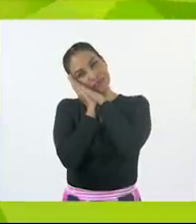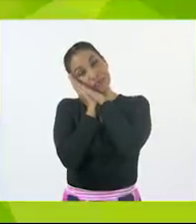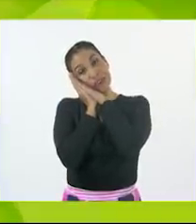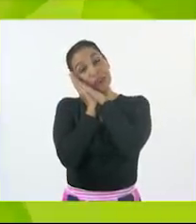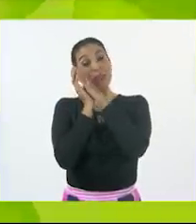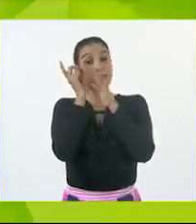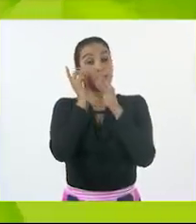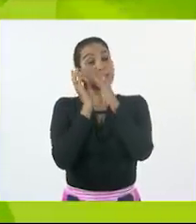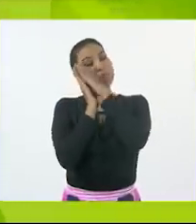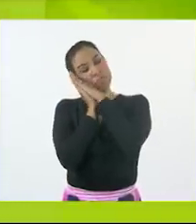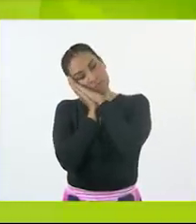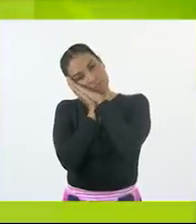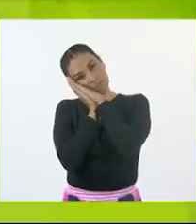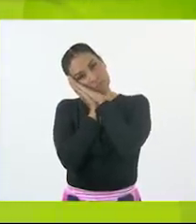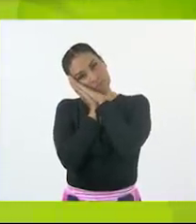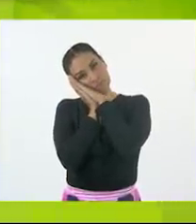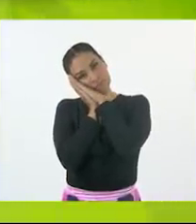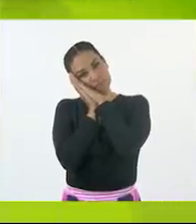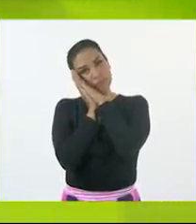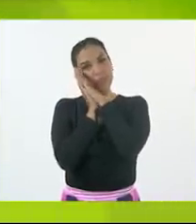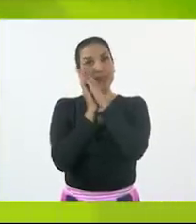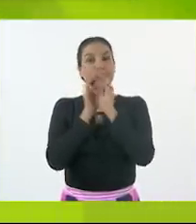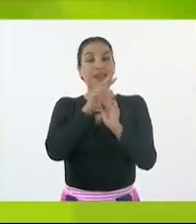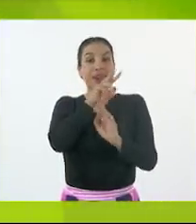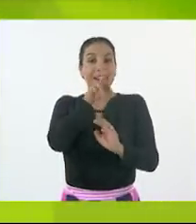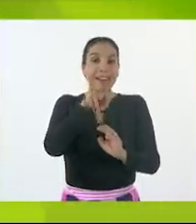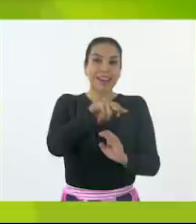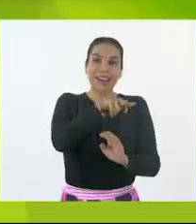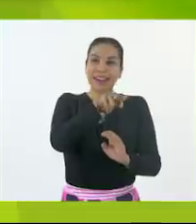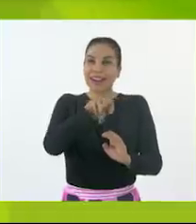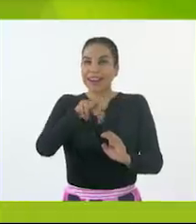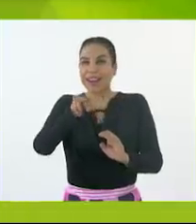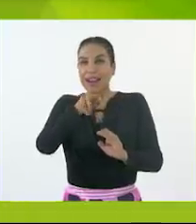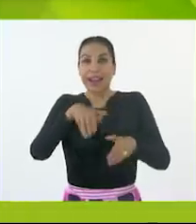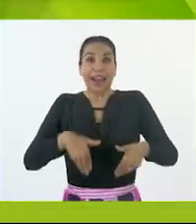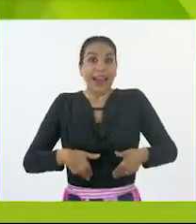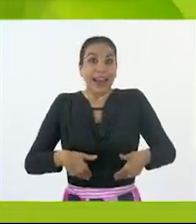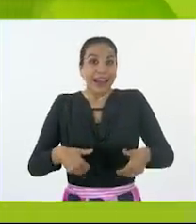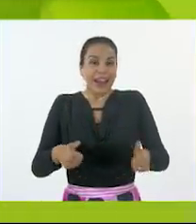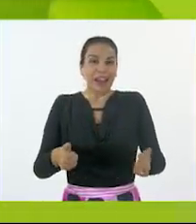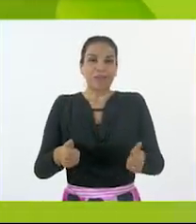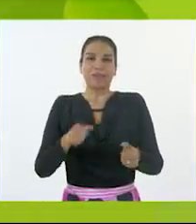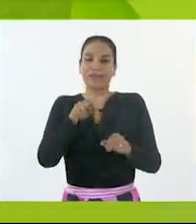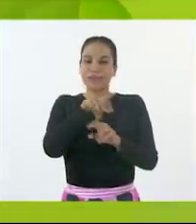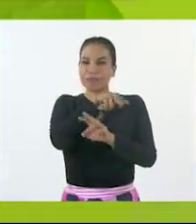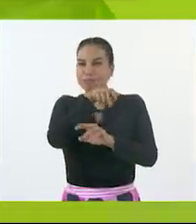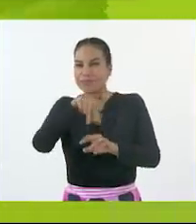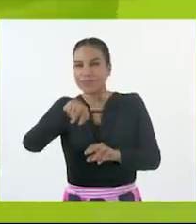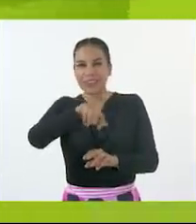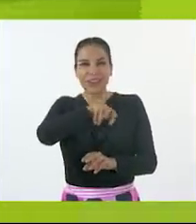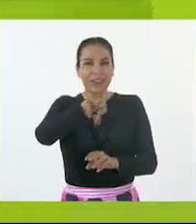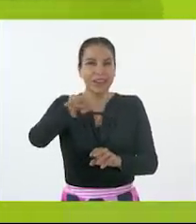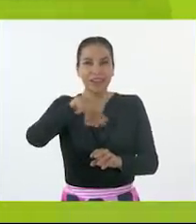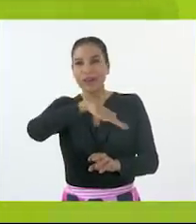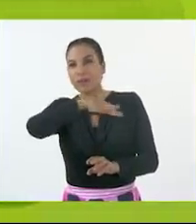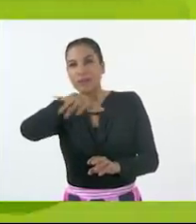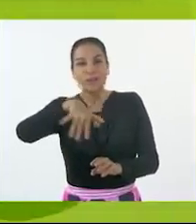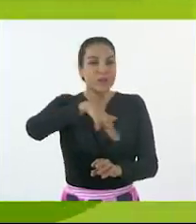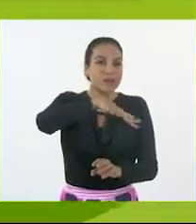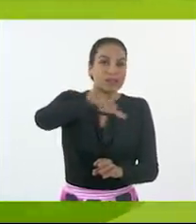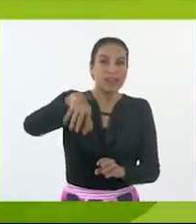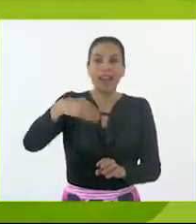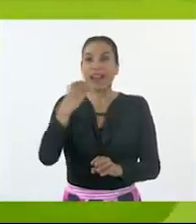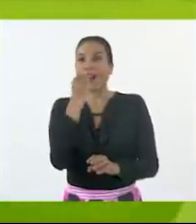Mientras dormían, una serpiente hambrienta andaba buscando